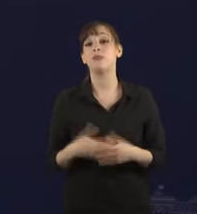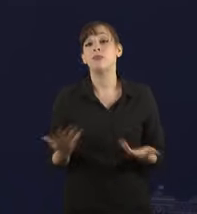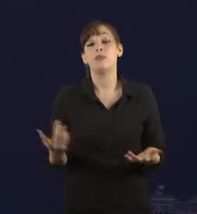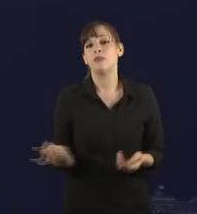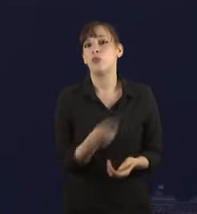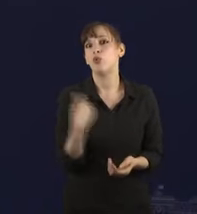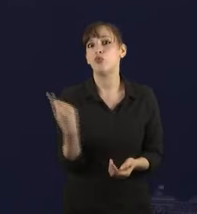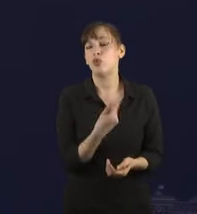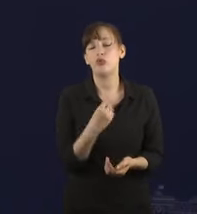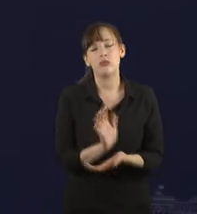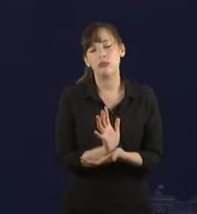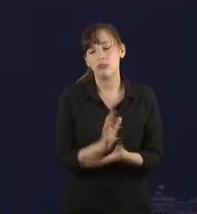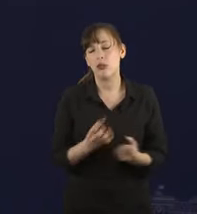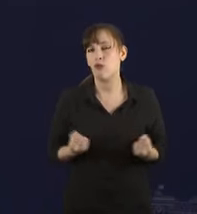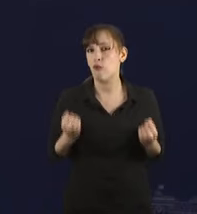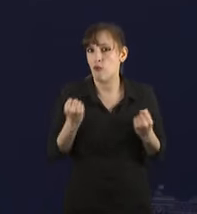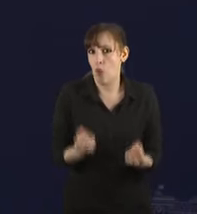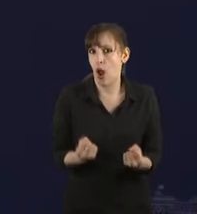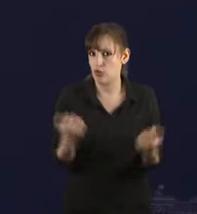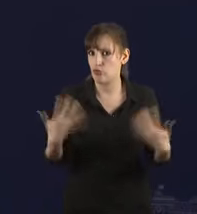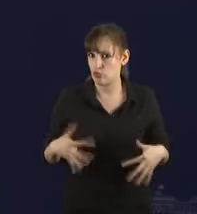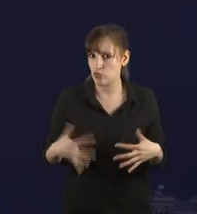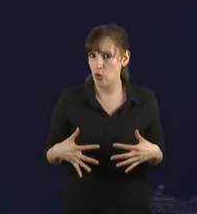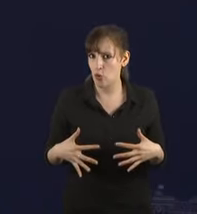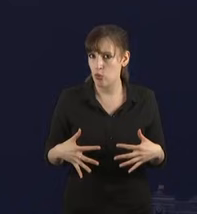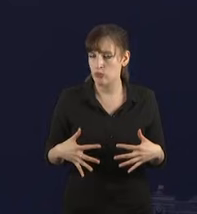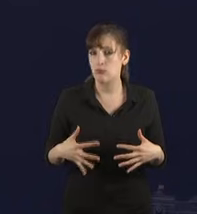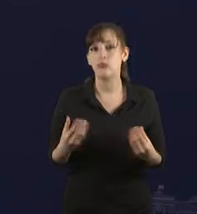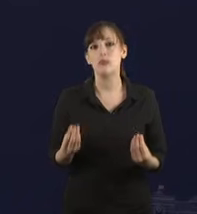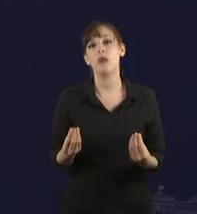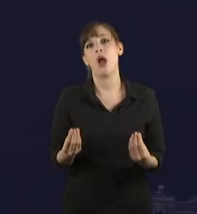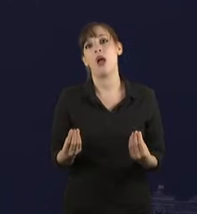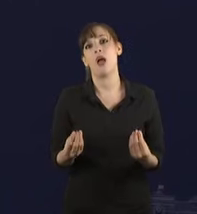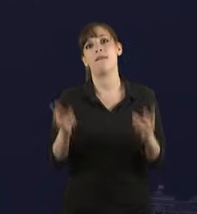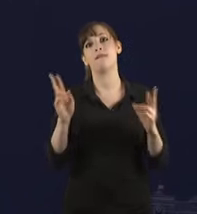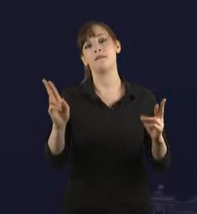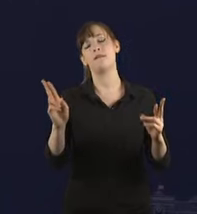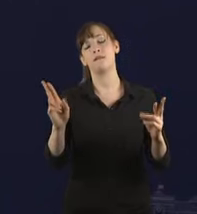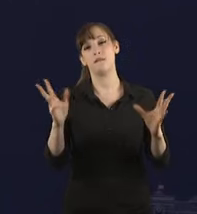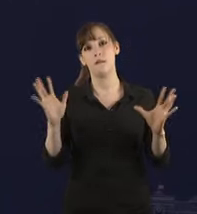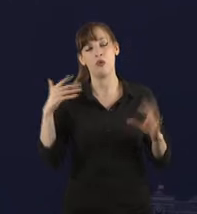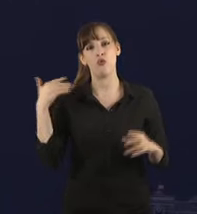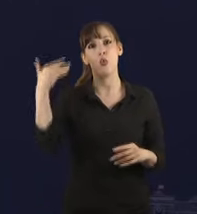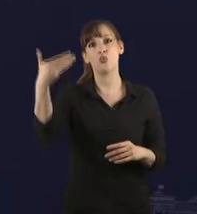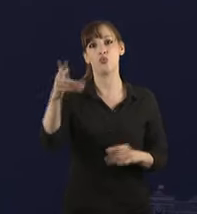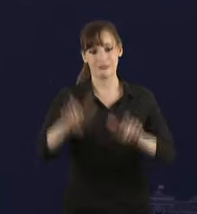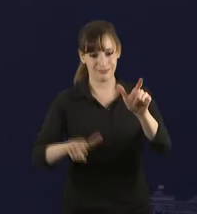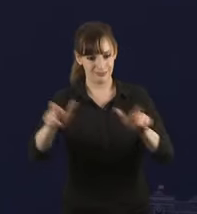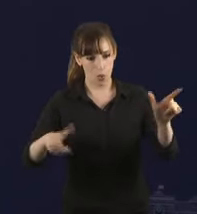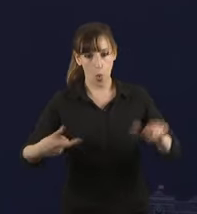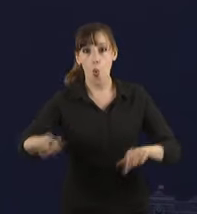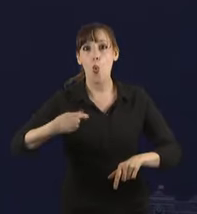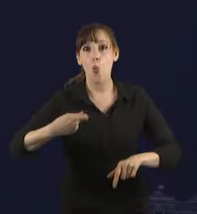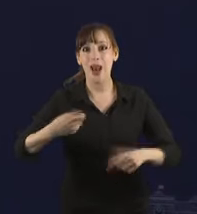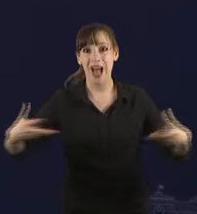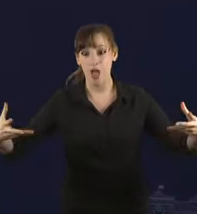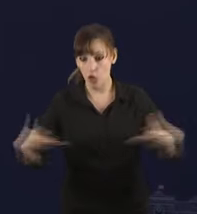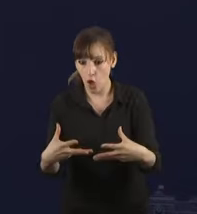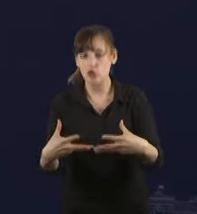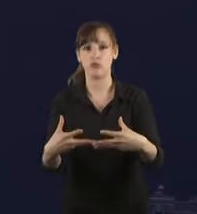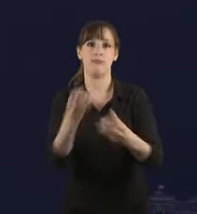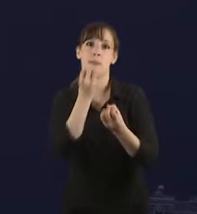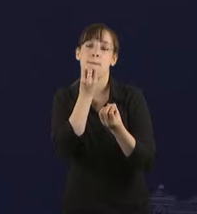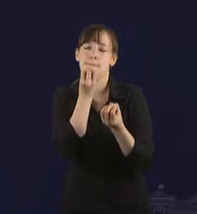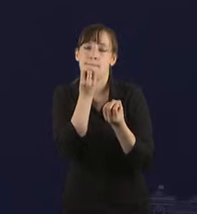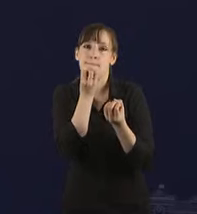todos los esfuerzos para que efectivamente de una vez por todas el jubilado deje de perder dentro de lo que sabemos son